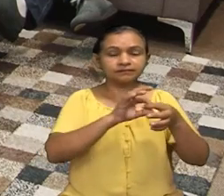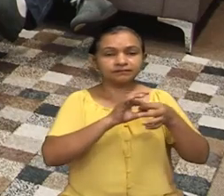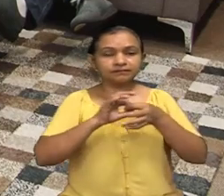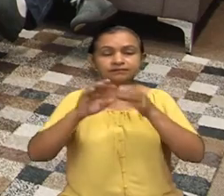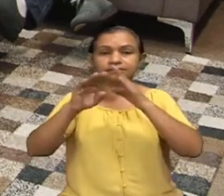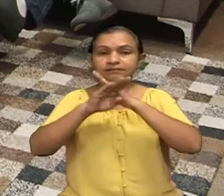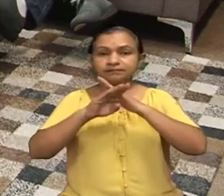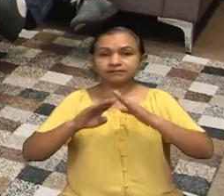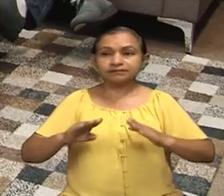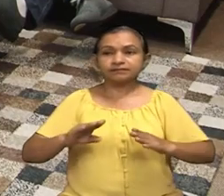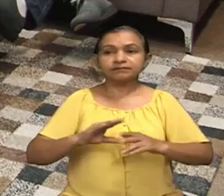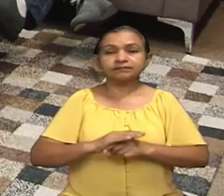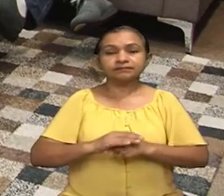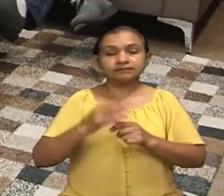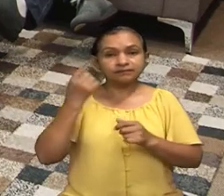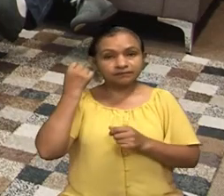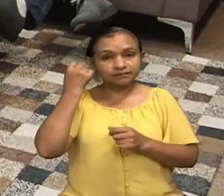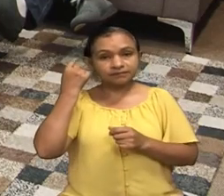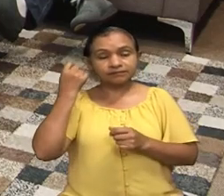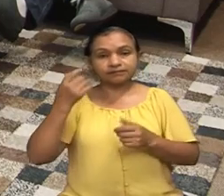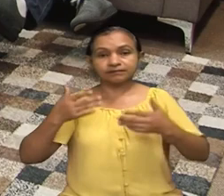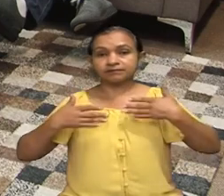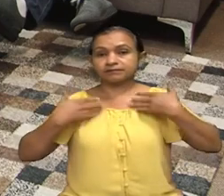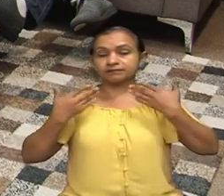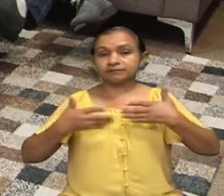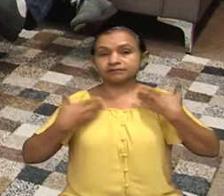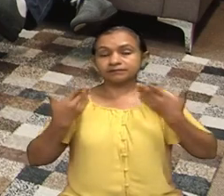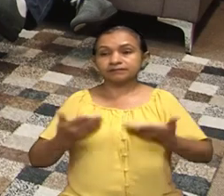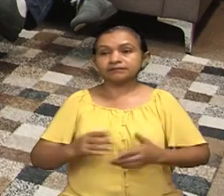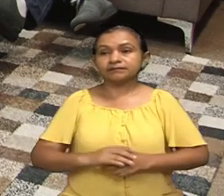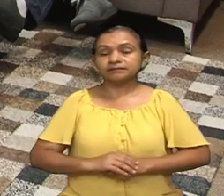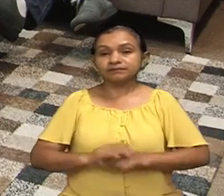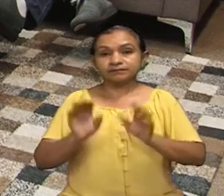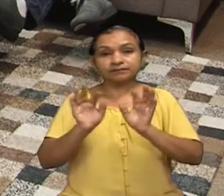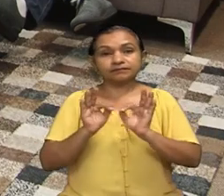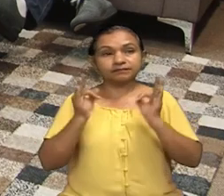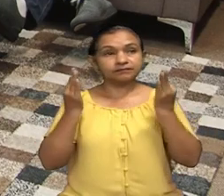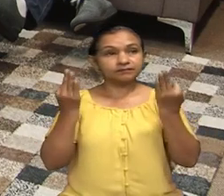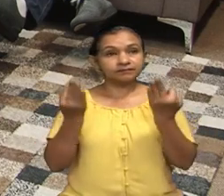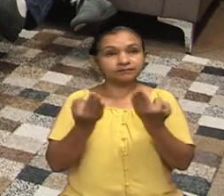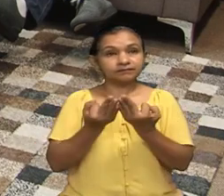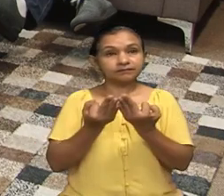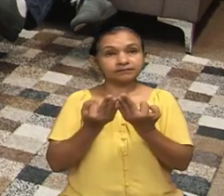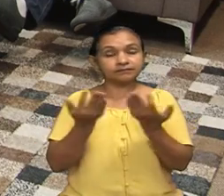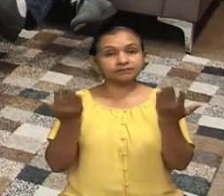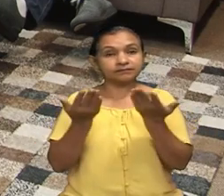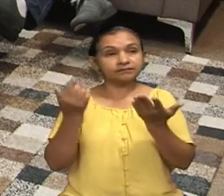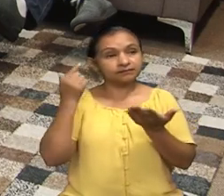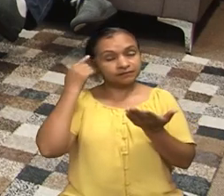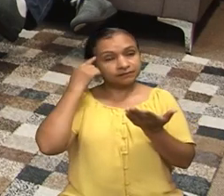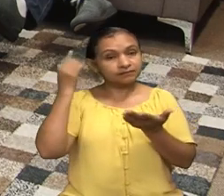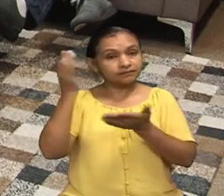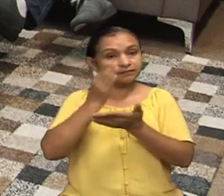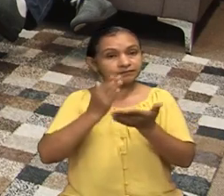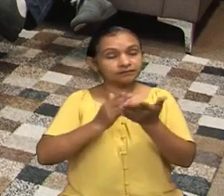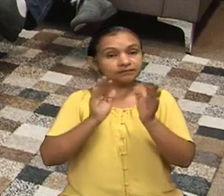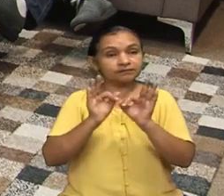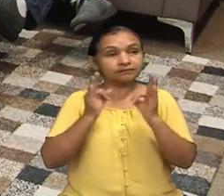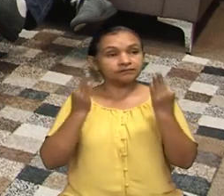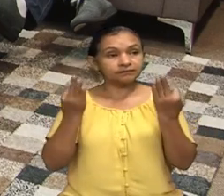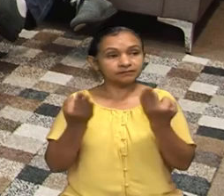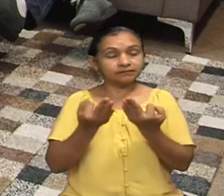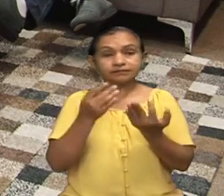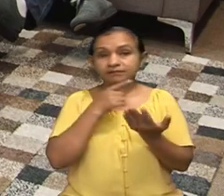paz. Entender la alegría de estar unidos en familia, ¿no? Un proceso que me imagino va a involucrar en algún momento a la familia también,